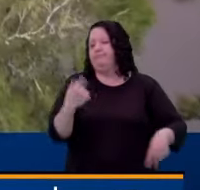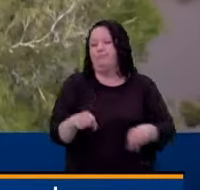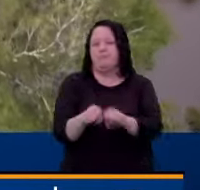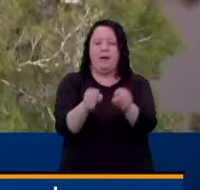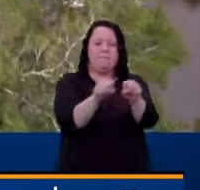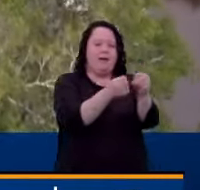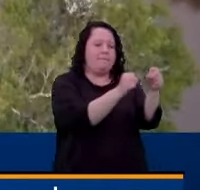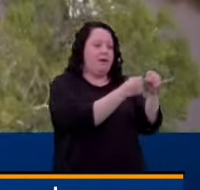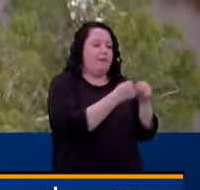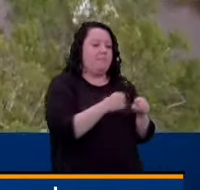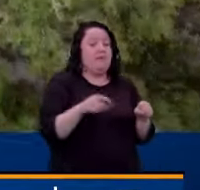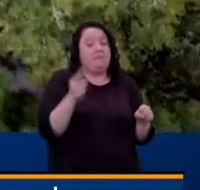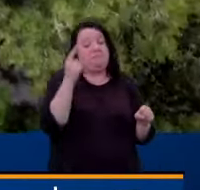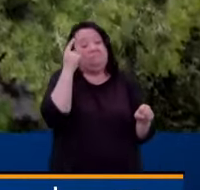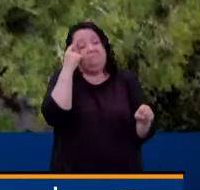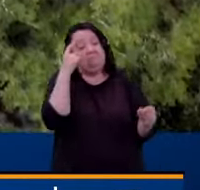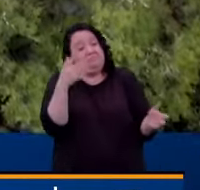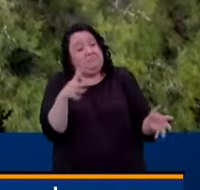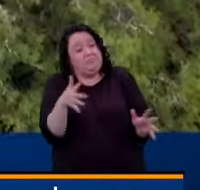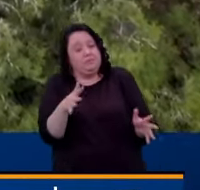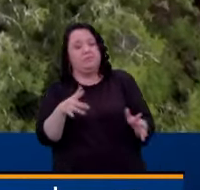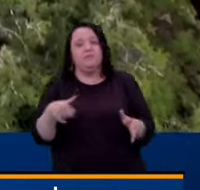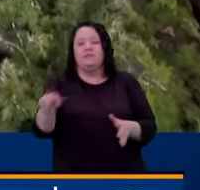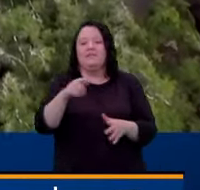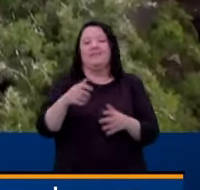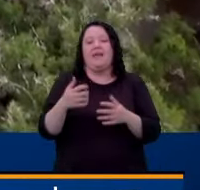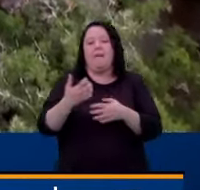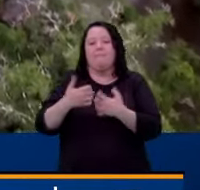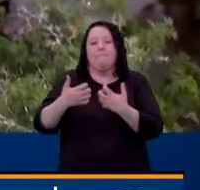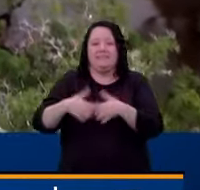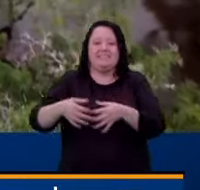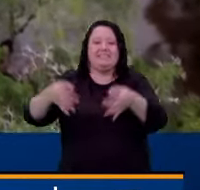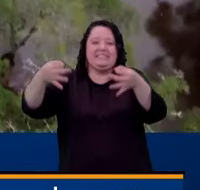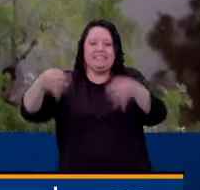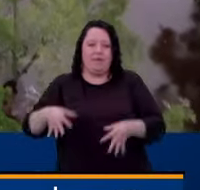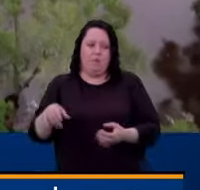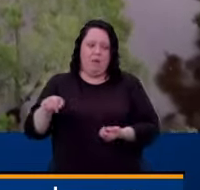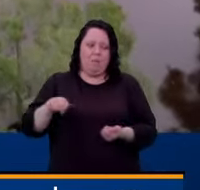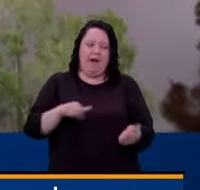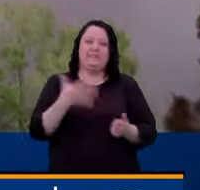cree y se estima que las aseguradoras tendrán que pagar alrededor de